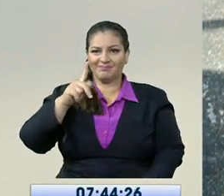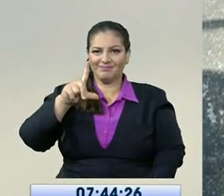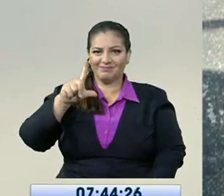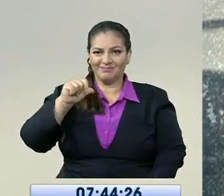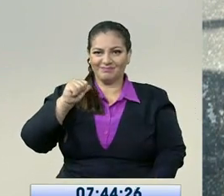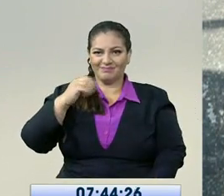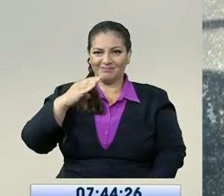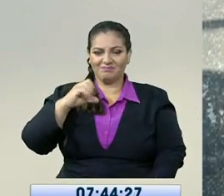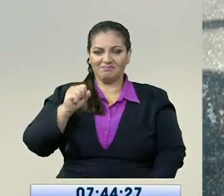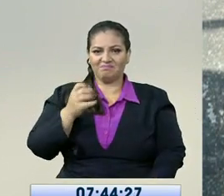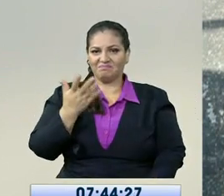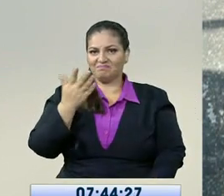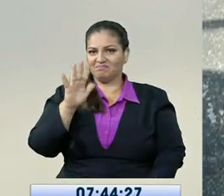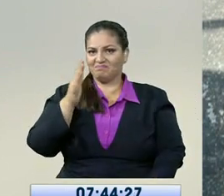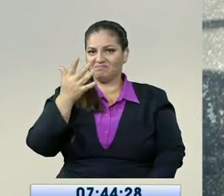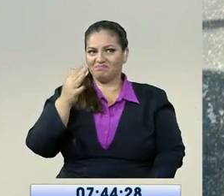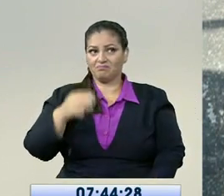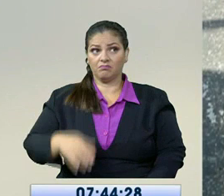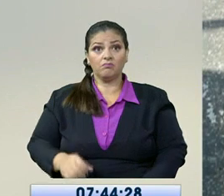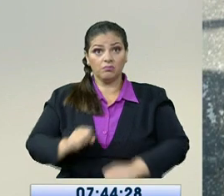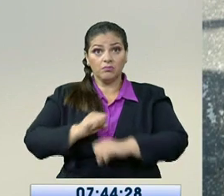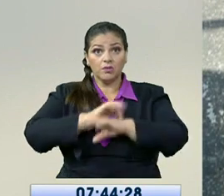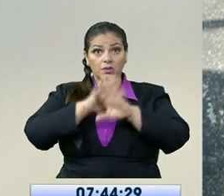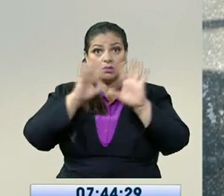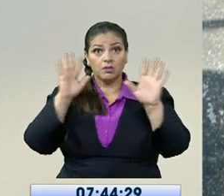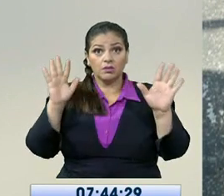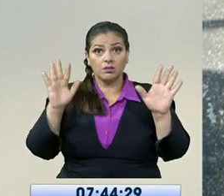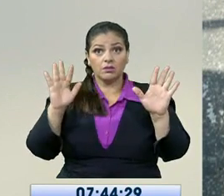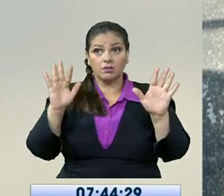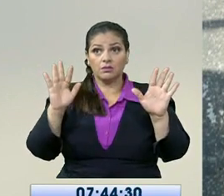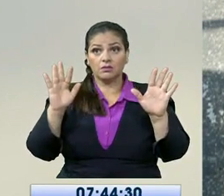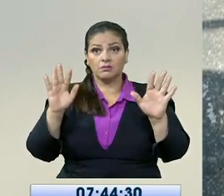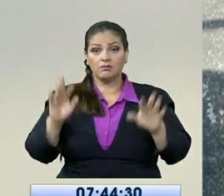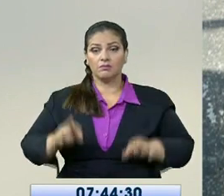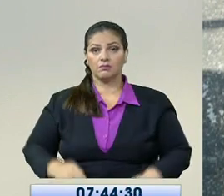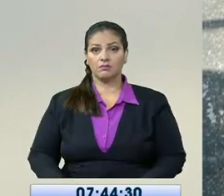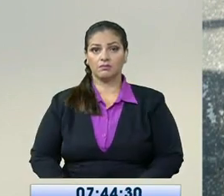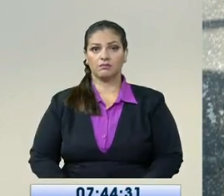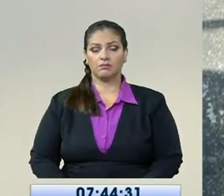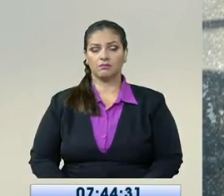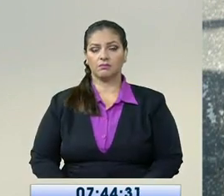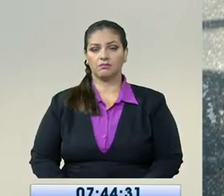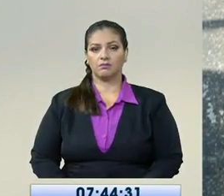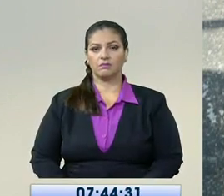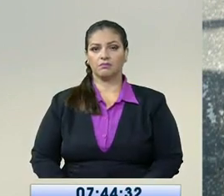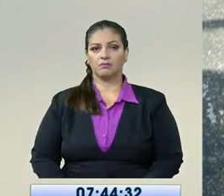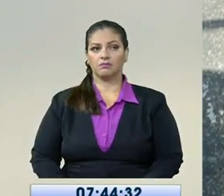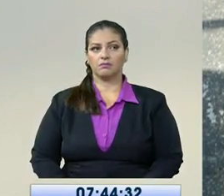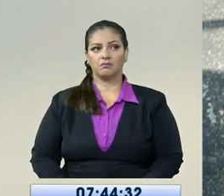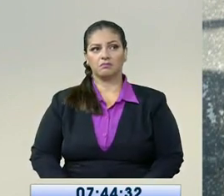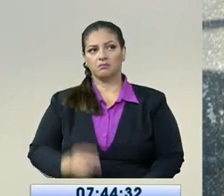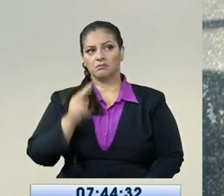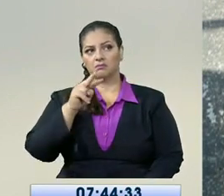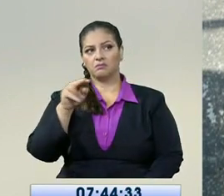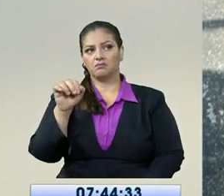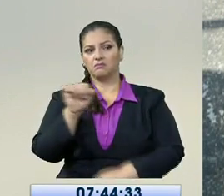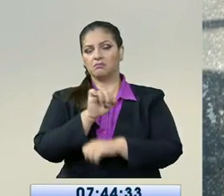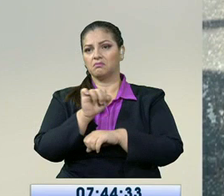es... Y a plena luz del día. Así es, así es, así es. Y un sitio parece muy transitado el sitio, ¿no? Imagínate. Mira esto,